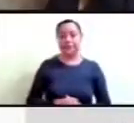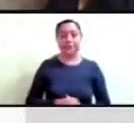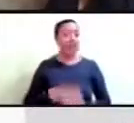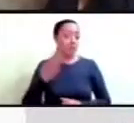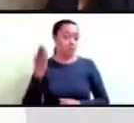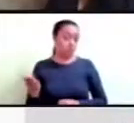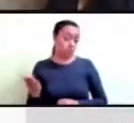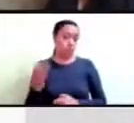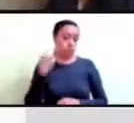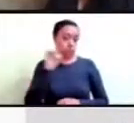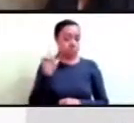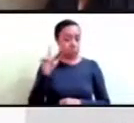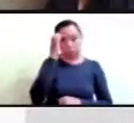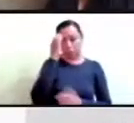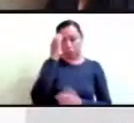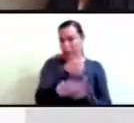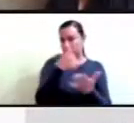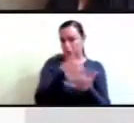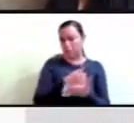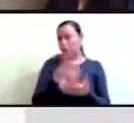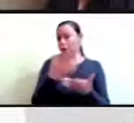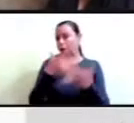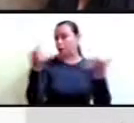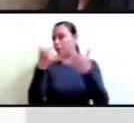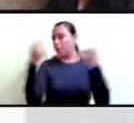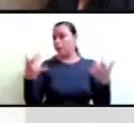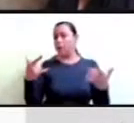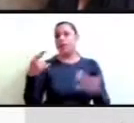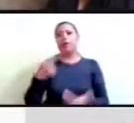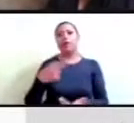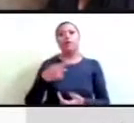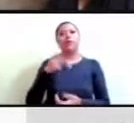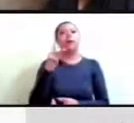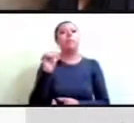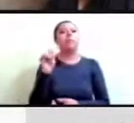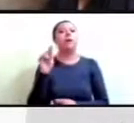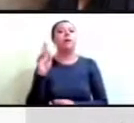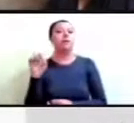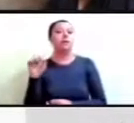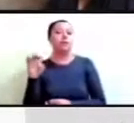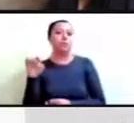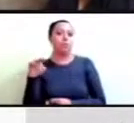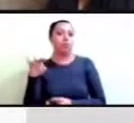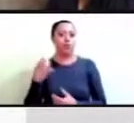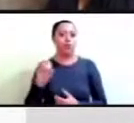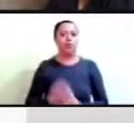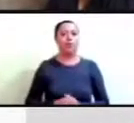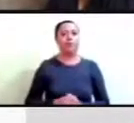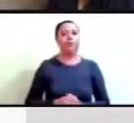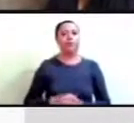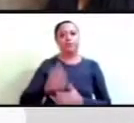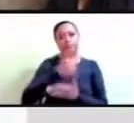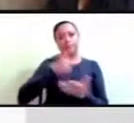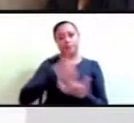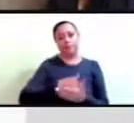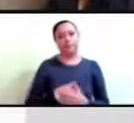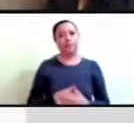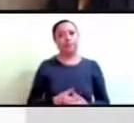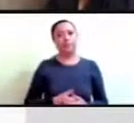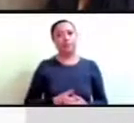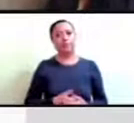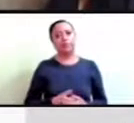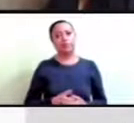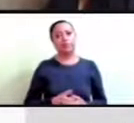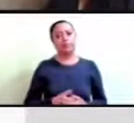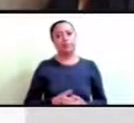ella ha sido custodia del patrimonio desde hace bastante tiempo, adentro de instituciones de la ciudad. Y bueno,